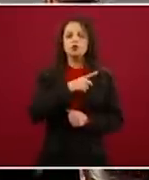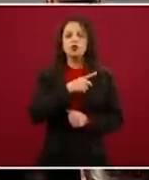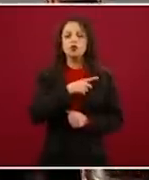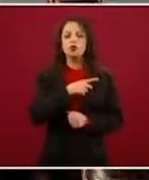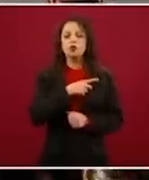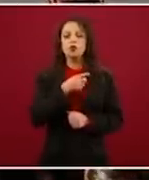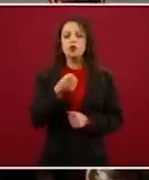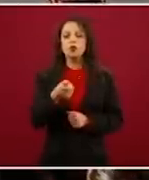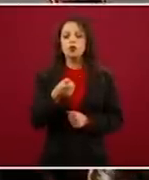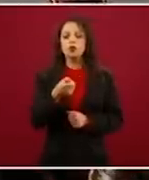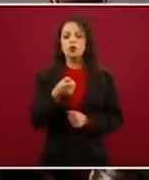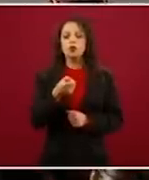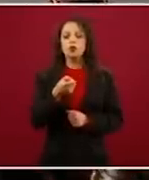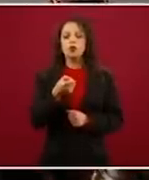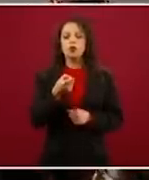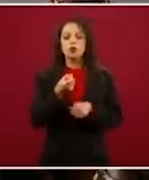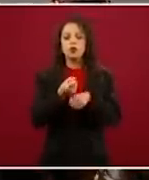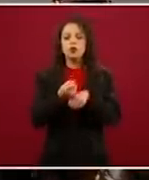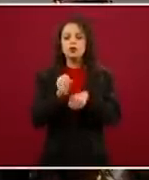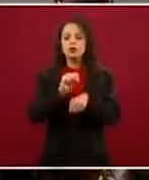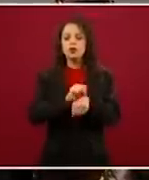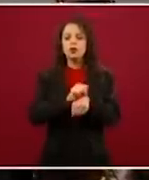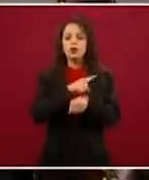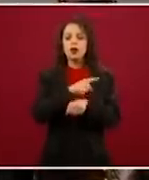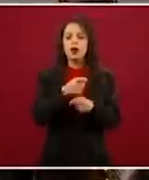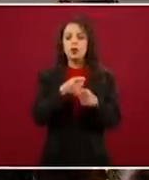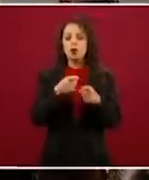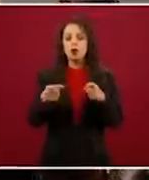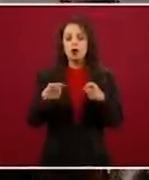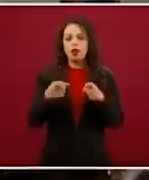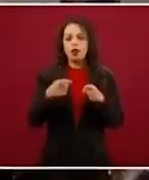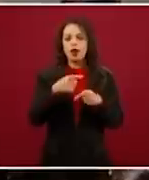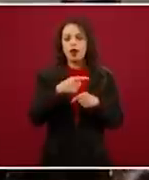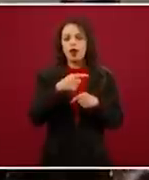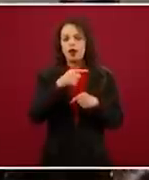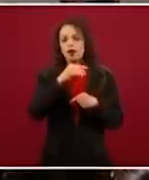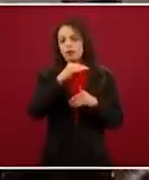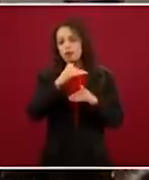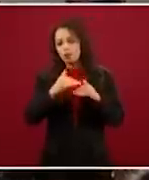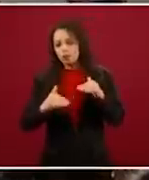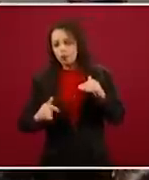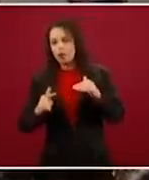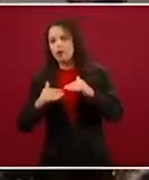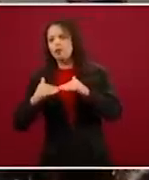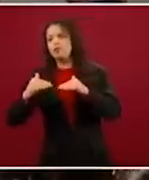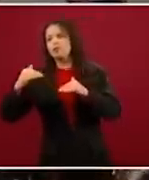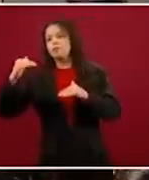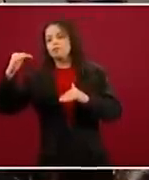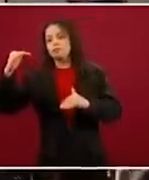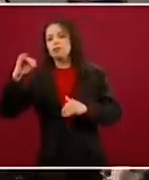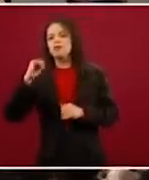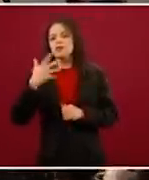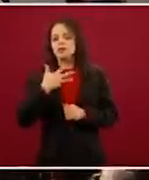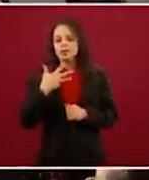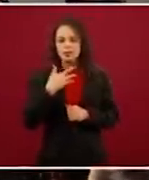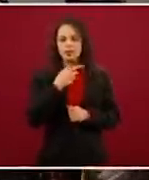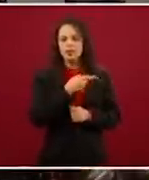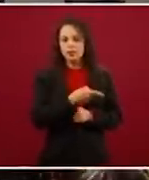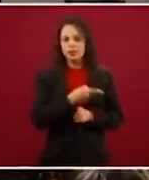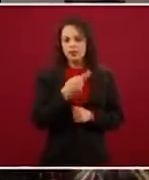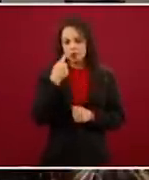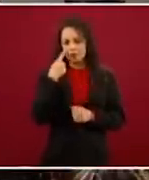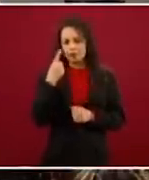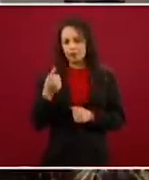de cómo se nos. Cómo cayó y cómo empezó. Debe de haber una gráfica.